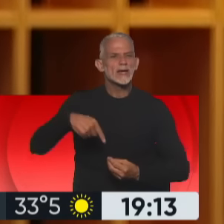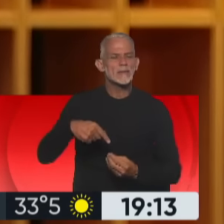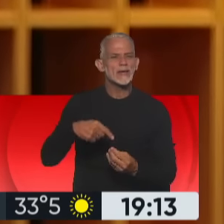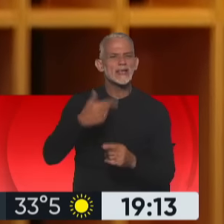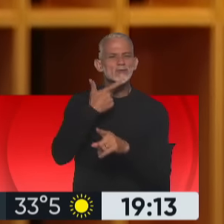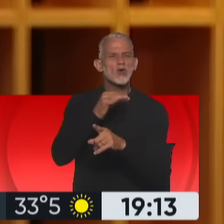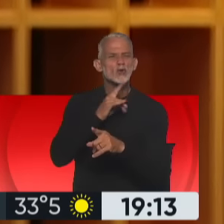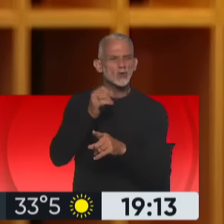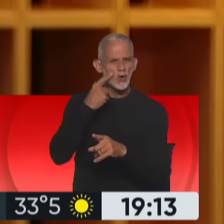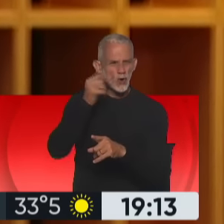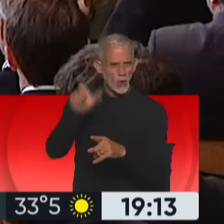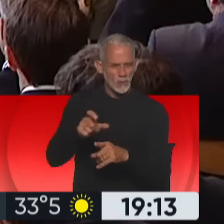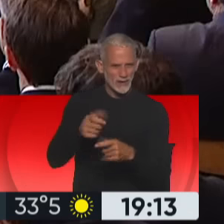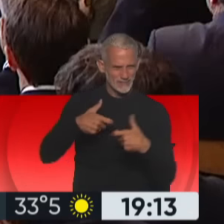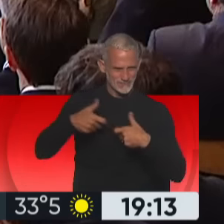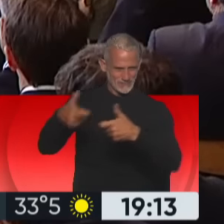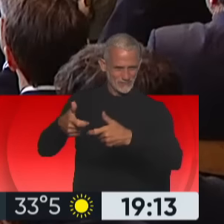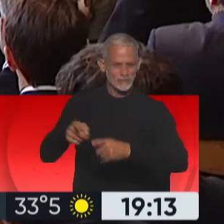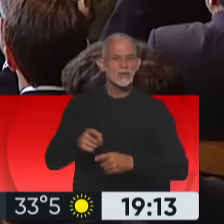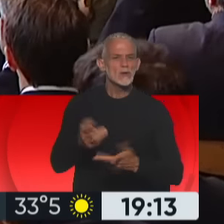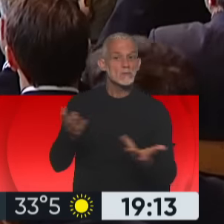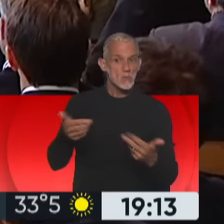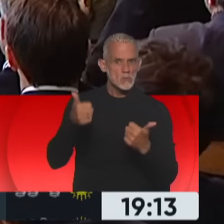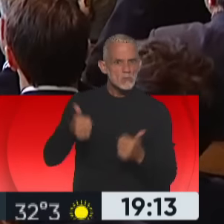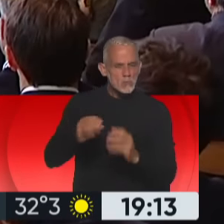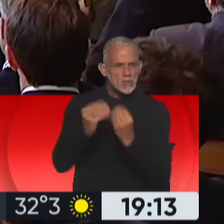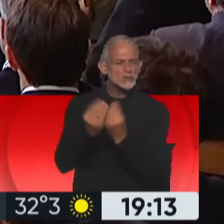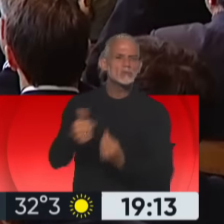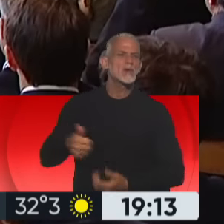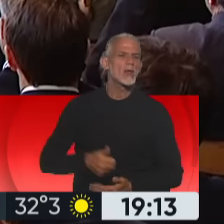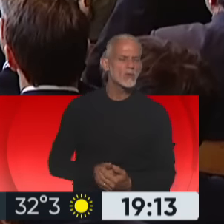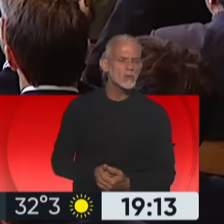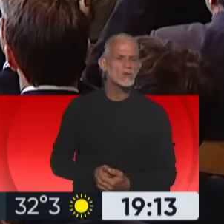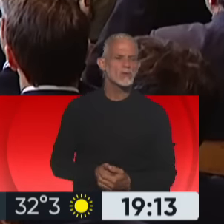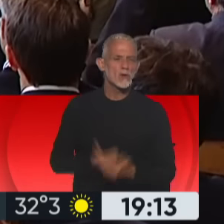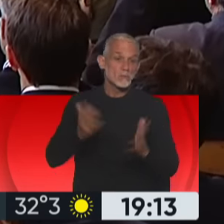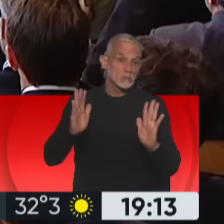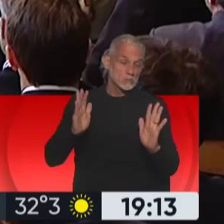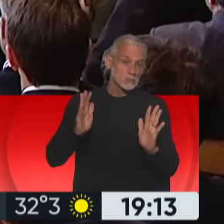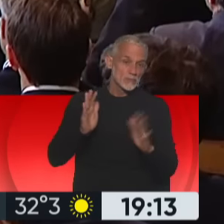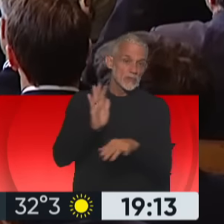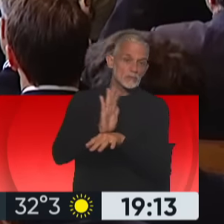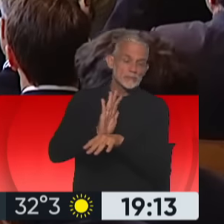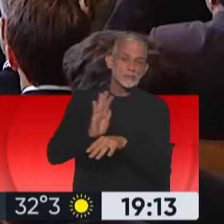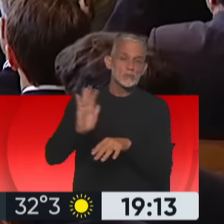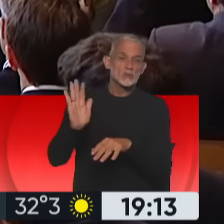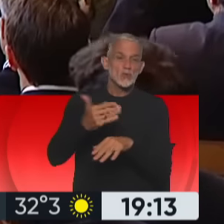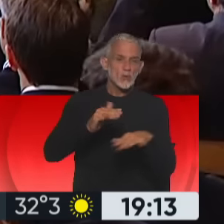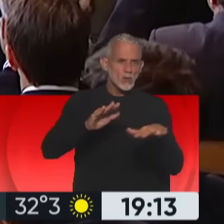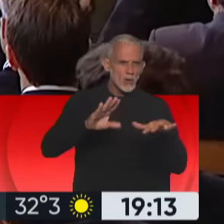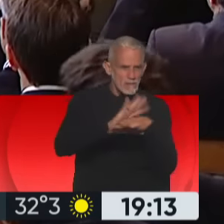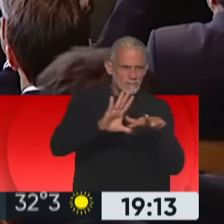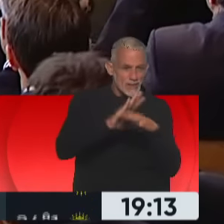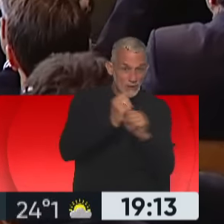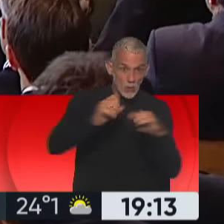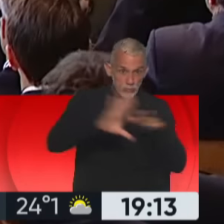es maravilloso, porque entonces implica que todo lo que es eficiente